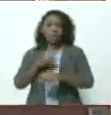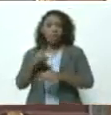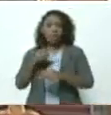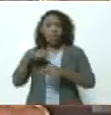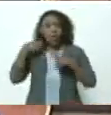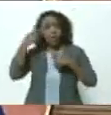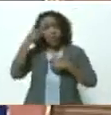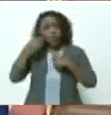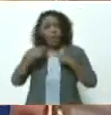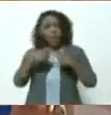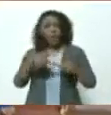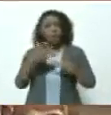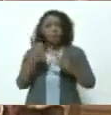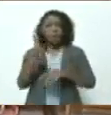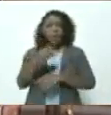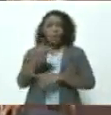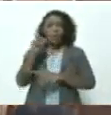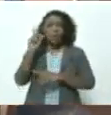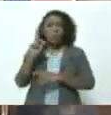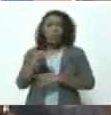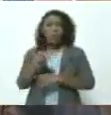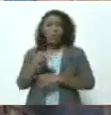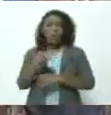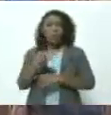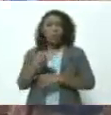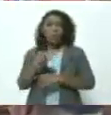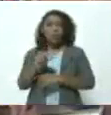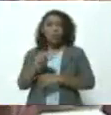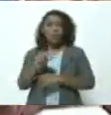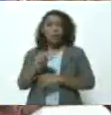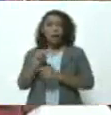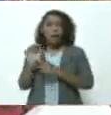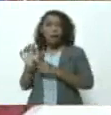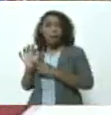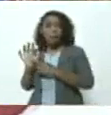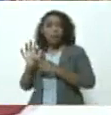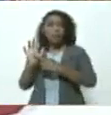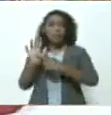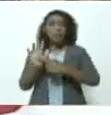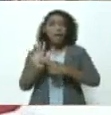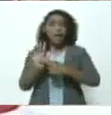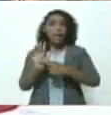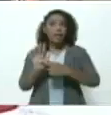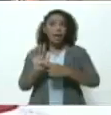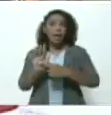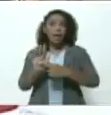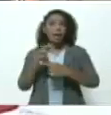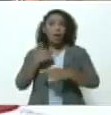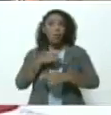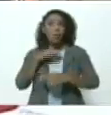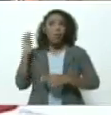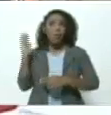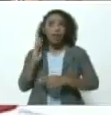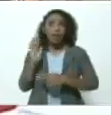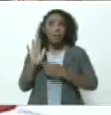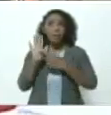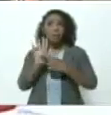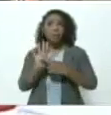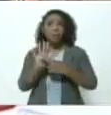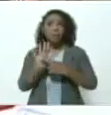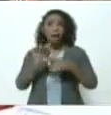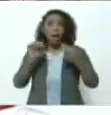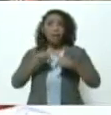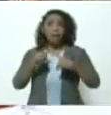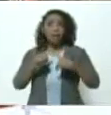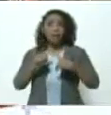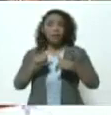estábamos haciendo, sino también el representar a lo que uno viene a representar, ¿no? En este caso, un